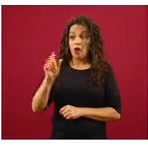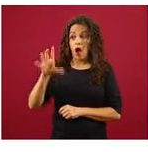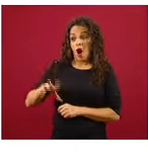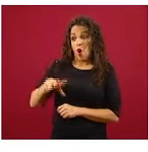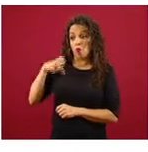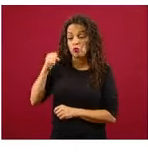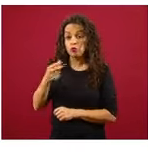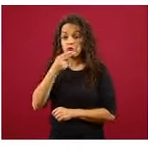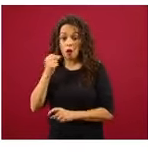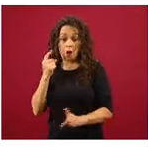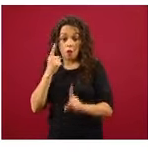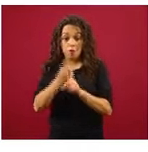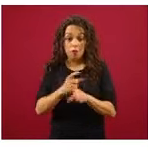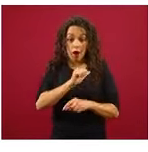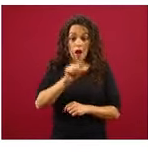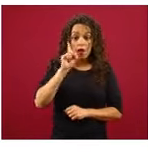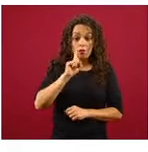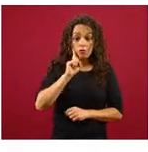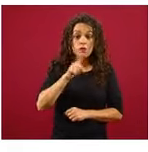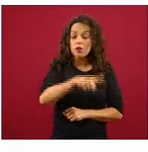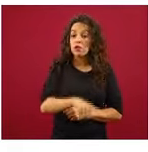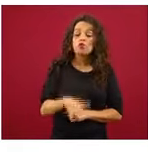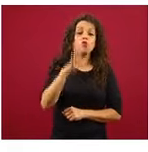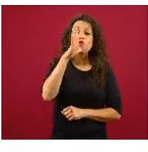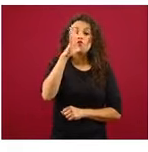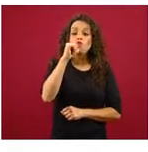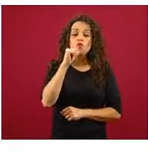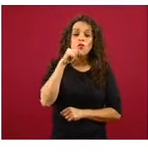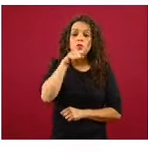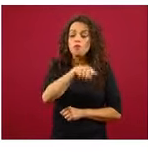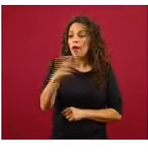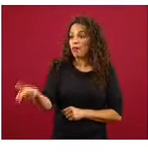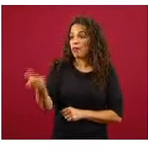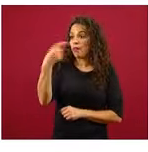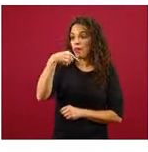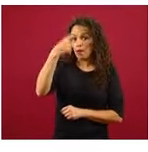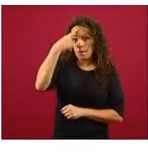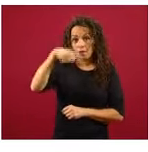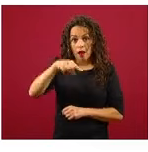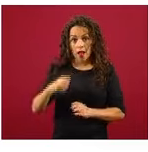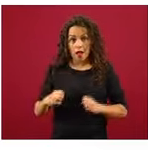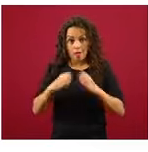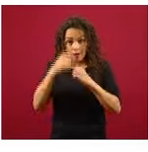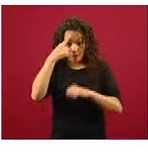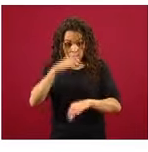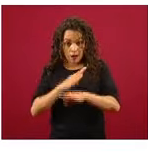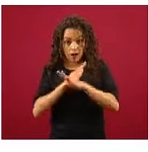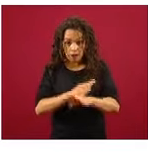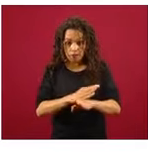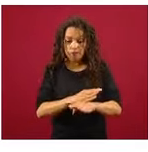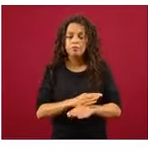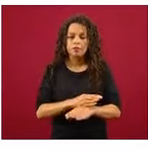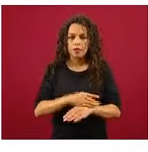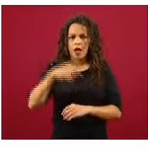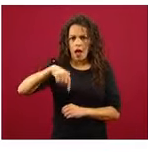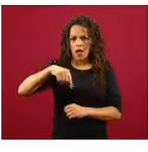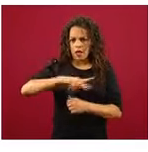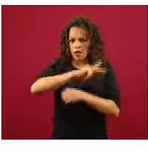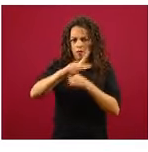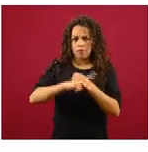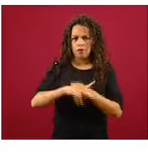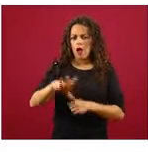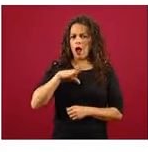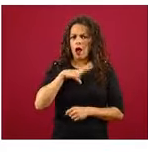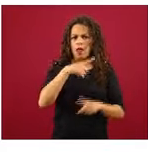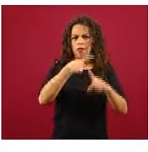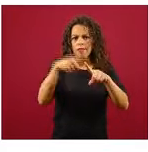de acceder a la anticoncepción de emergencia, en todo nuestro país los códigos penales de cada